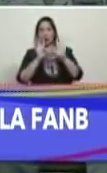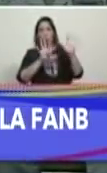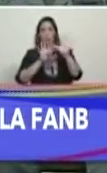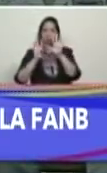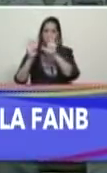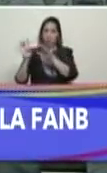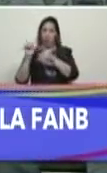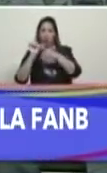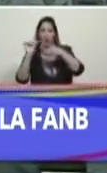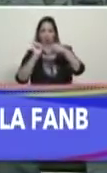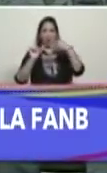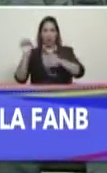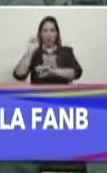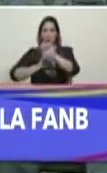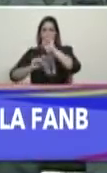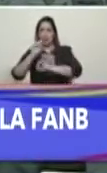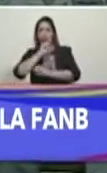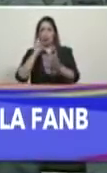defensa integral.